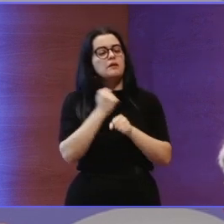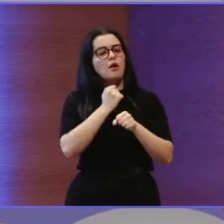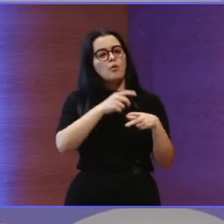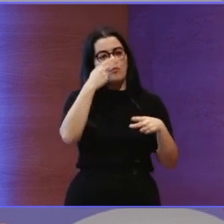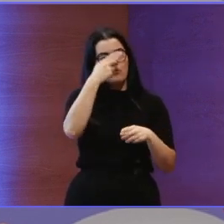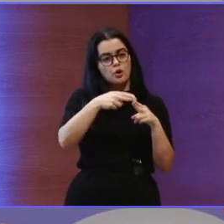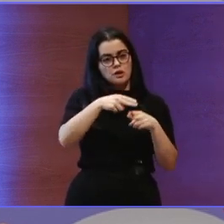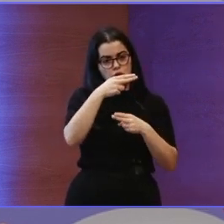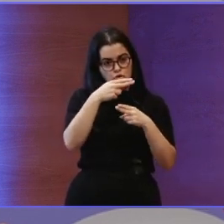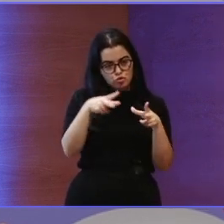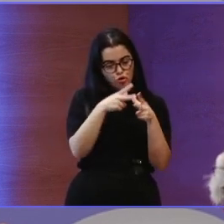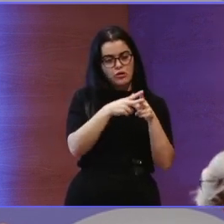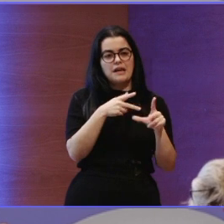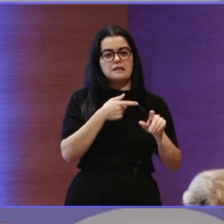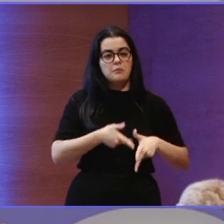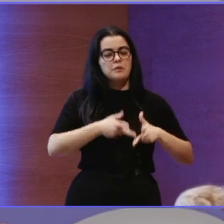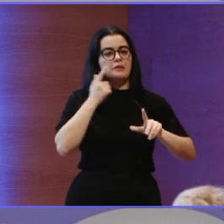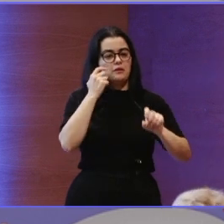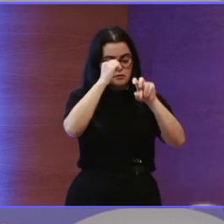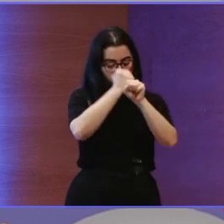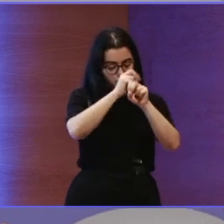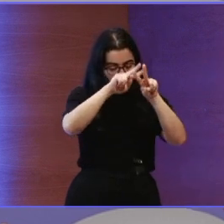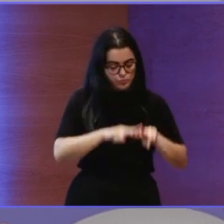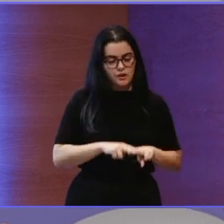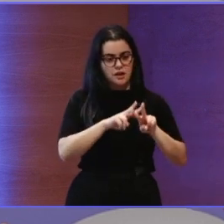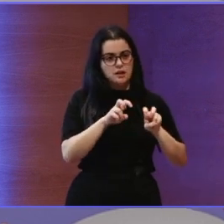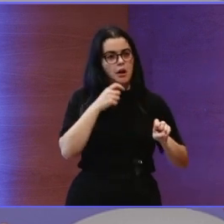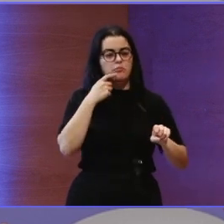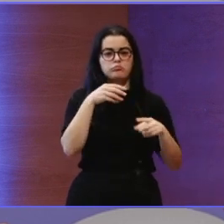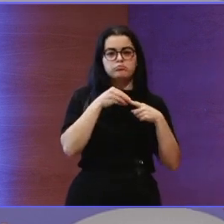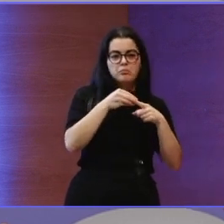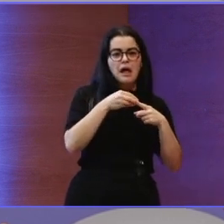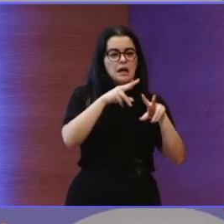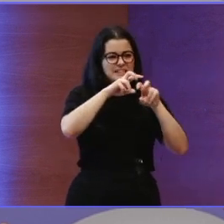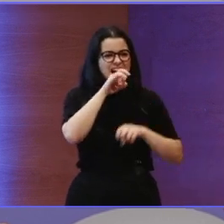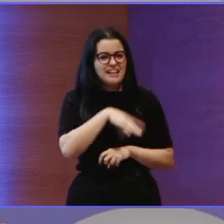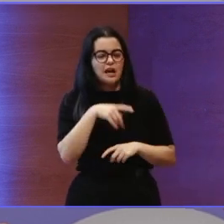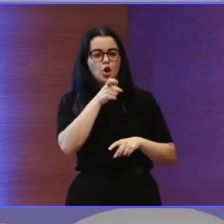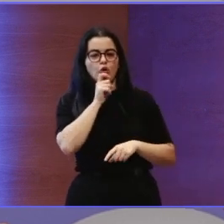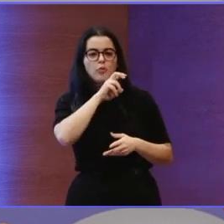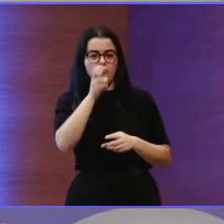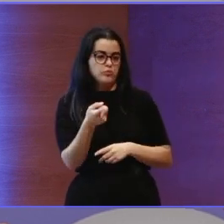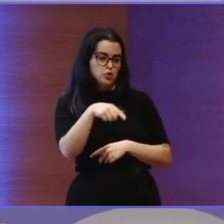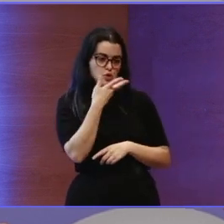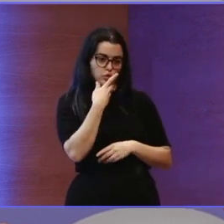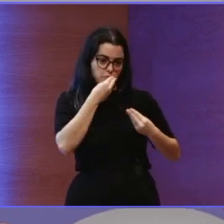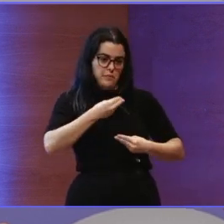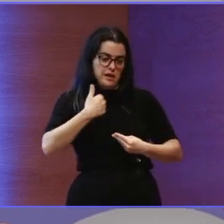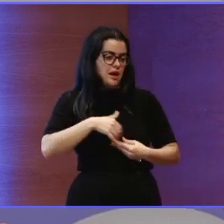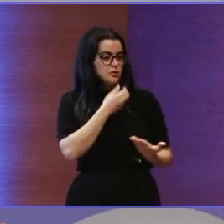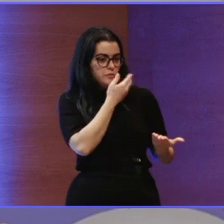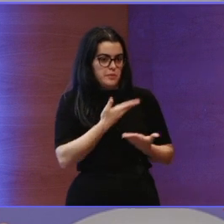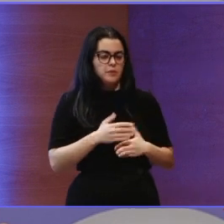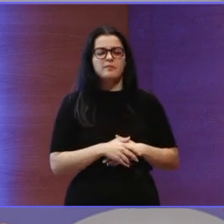sociales que permite analizar bien la investigación que se hace en esta materia quién Investiga que cómo etcétera le conocéis de sobra hur yoseba